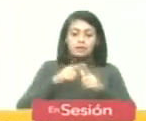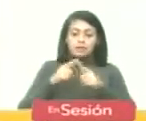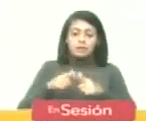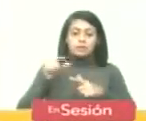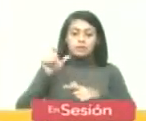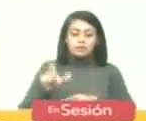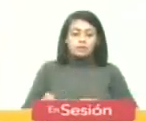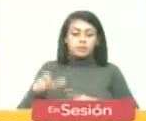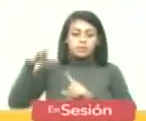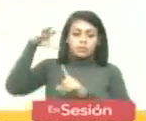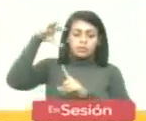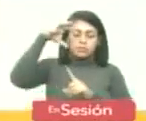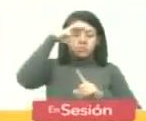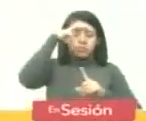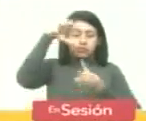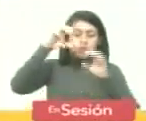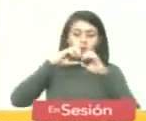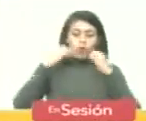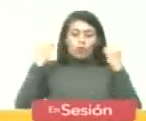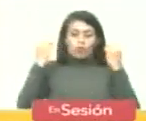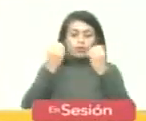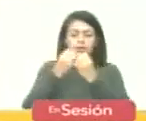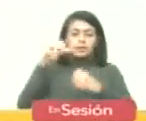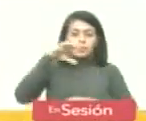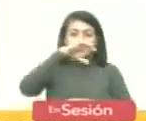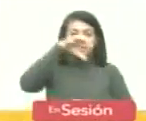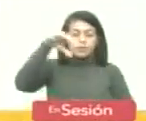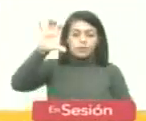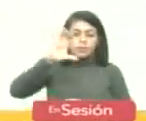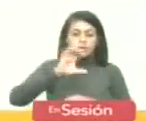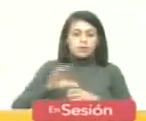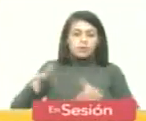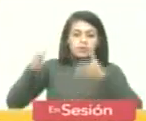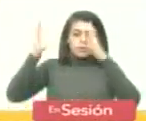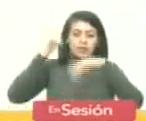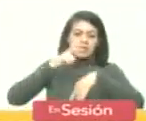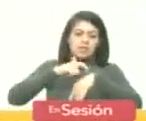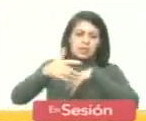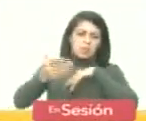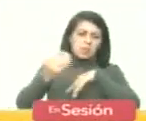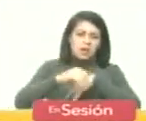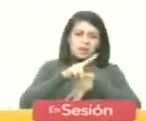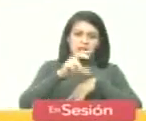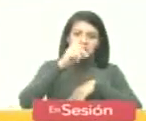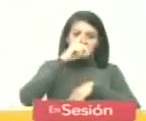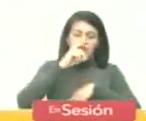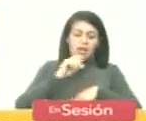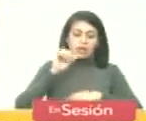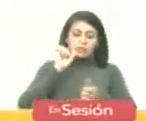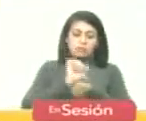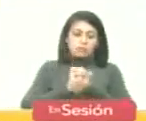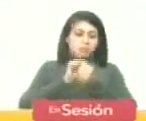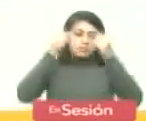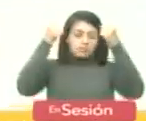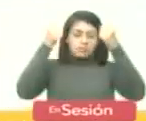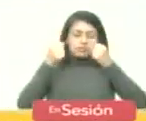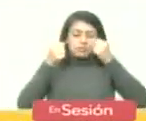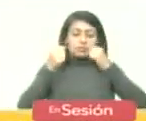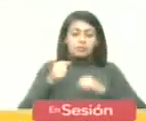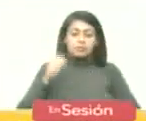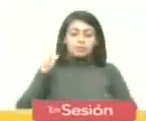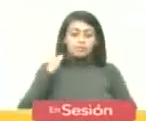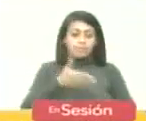dron desde la ventana de una oficina en el centro Cipreses. Se va a quedar un tiempito más, 30 años, detenida no,